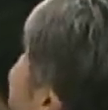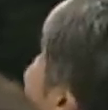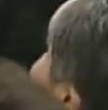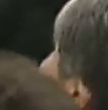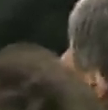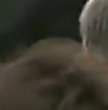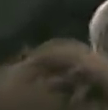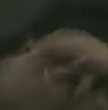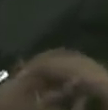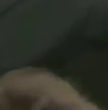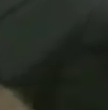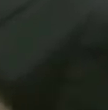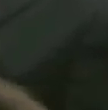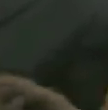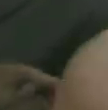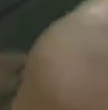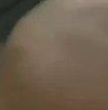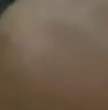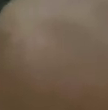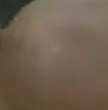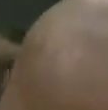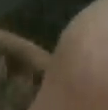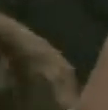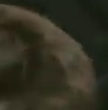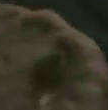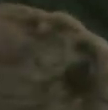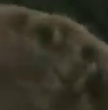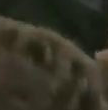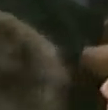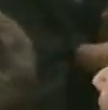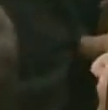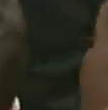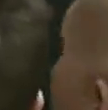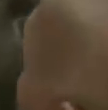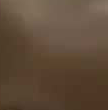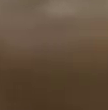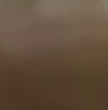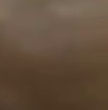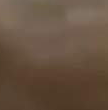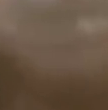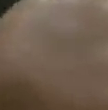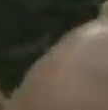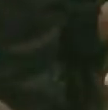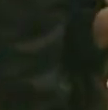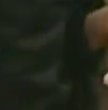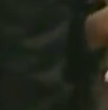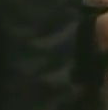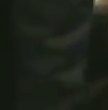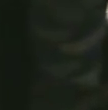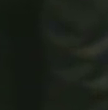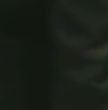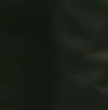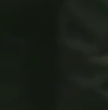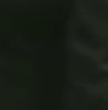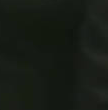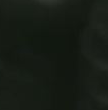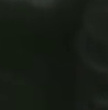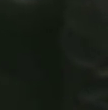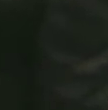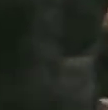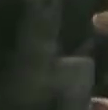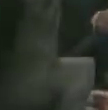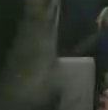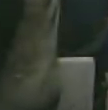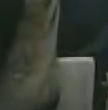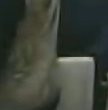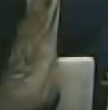y calificó como un hecho histórico, inminente y democrático esta jornada electoral. A pocas horas